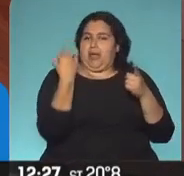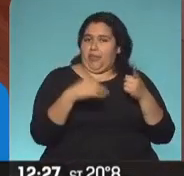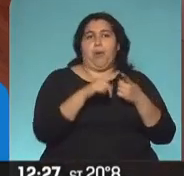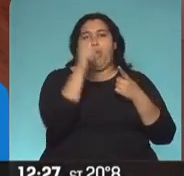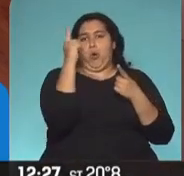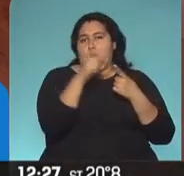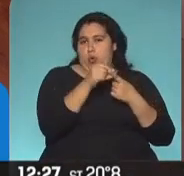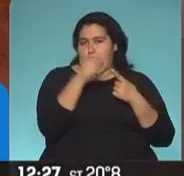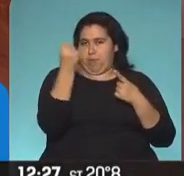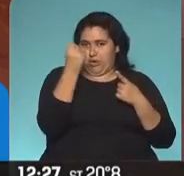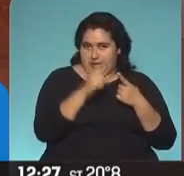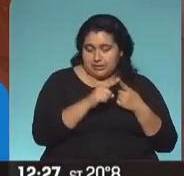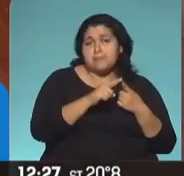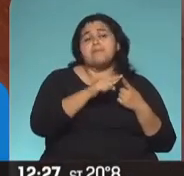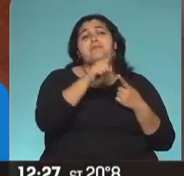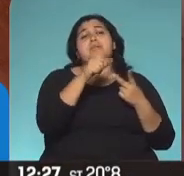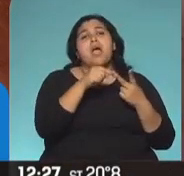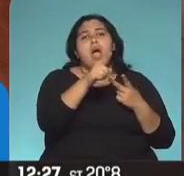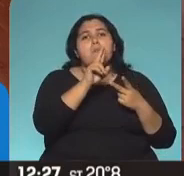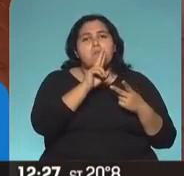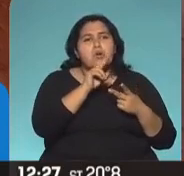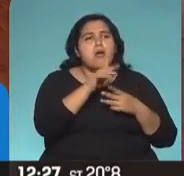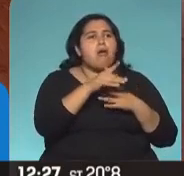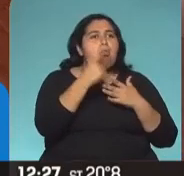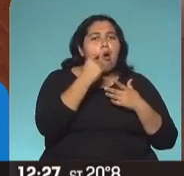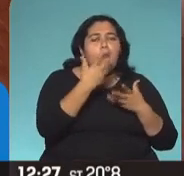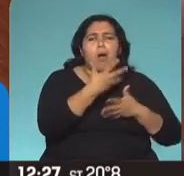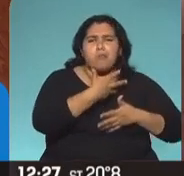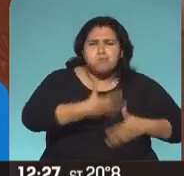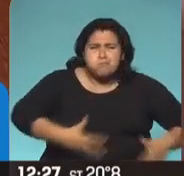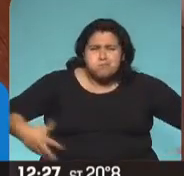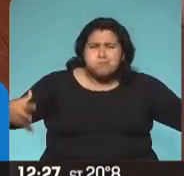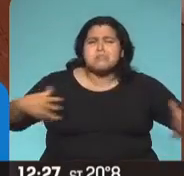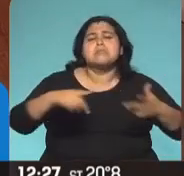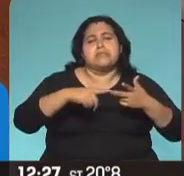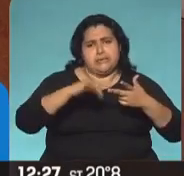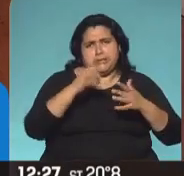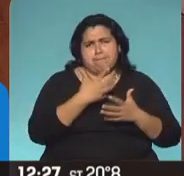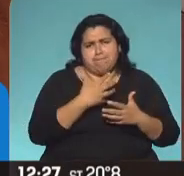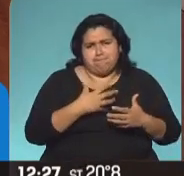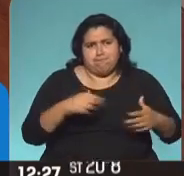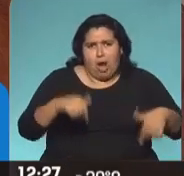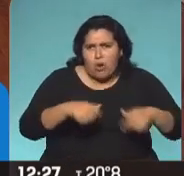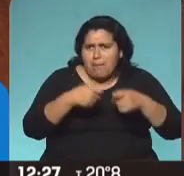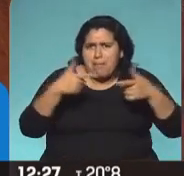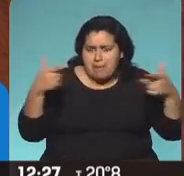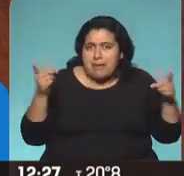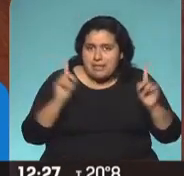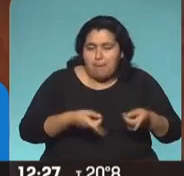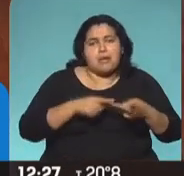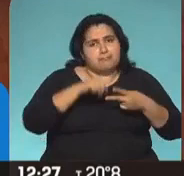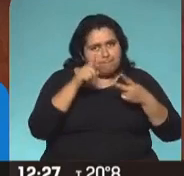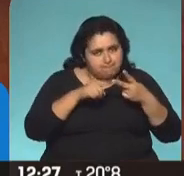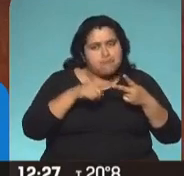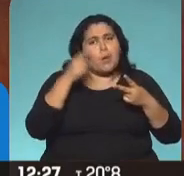si esa persona además tiene sobrepeso u obesidad que esto también está creciendo de manera alarmante es otro factor